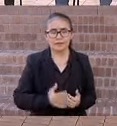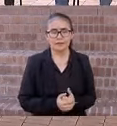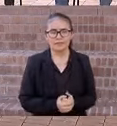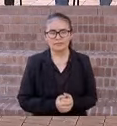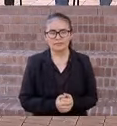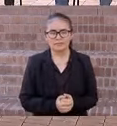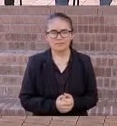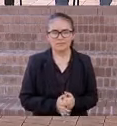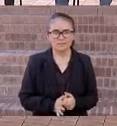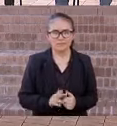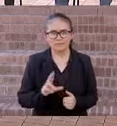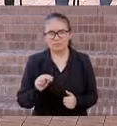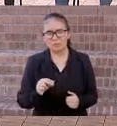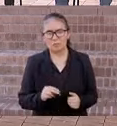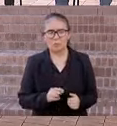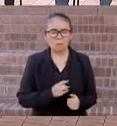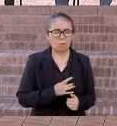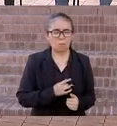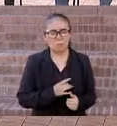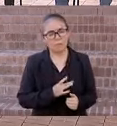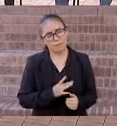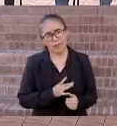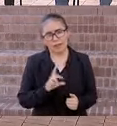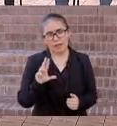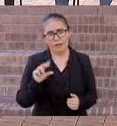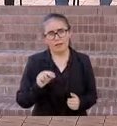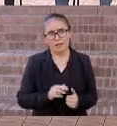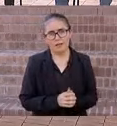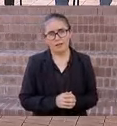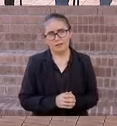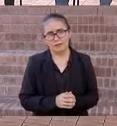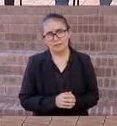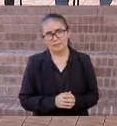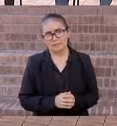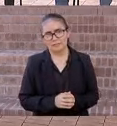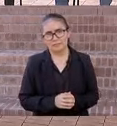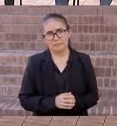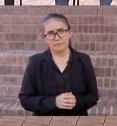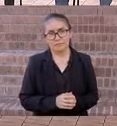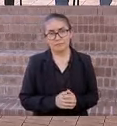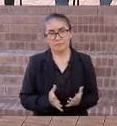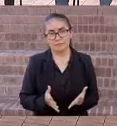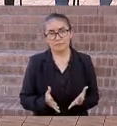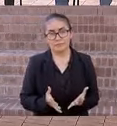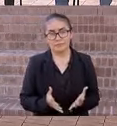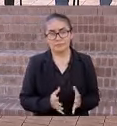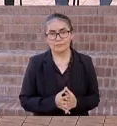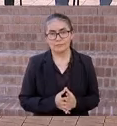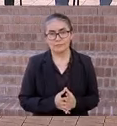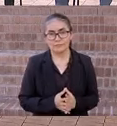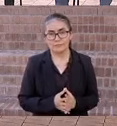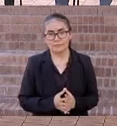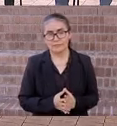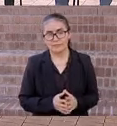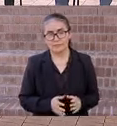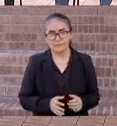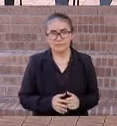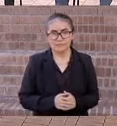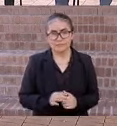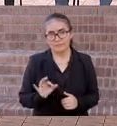no es que tuvieran miedo sí no había